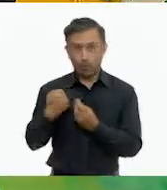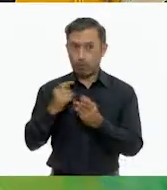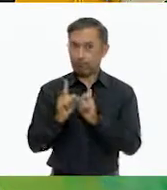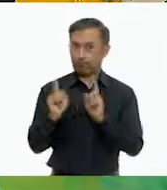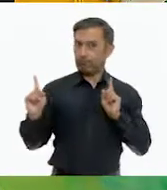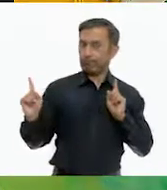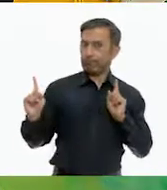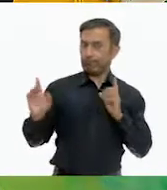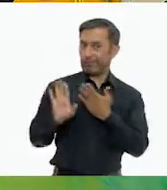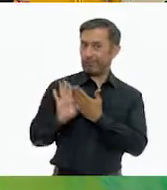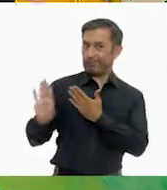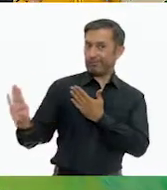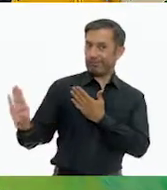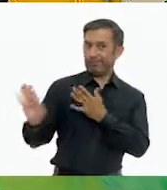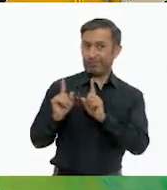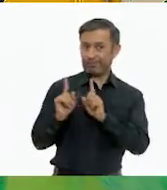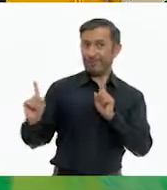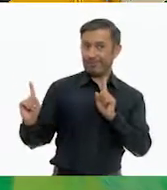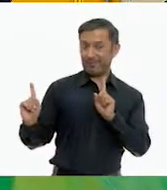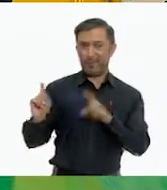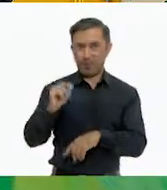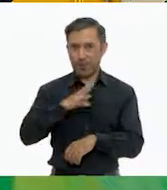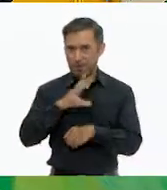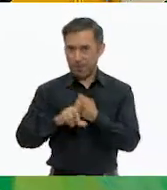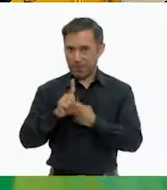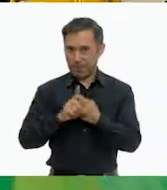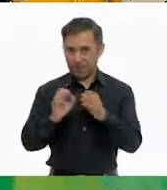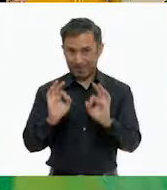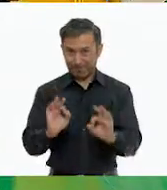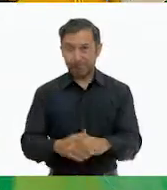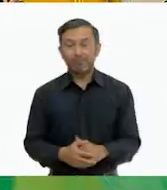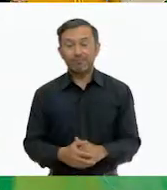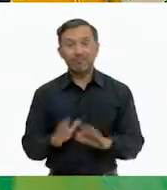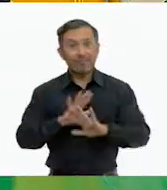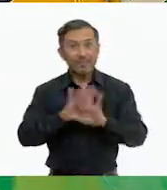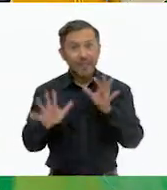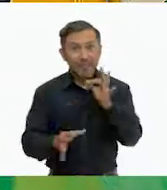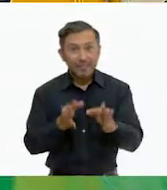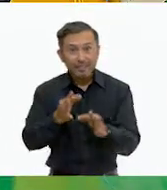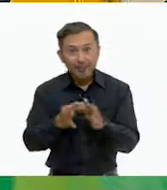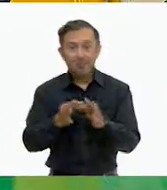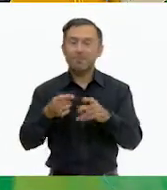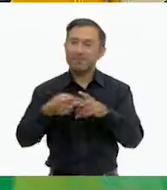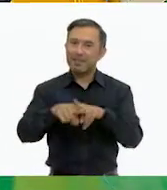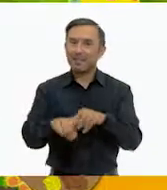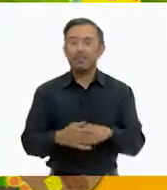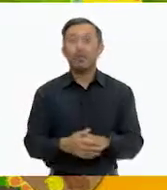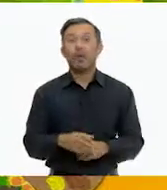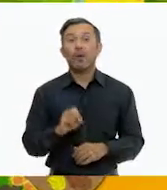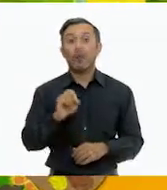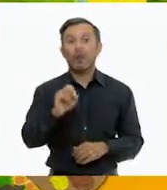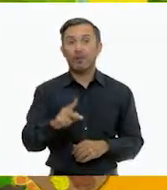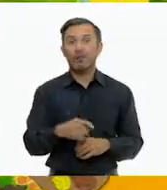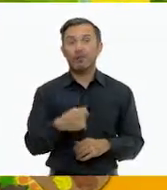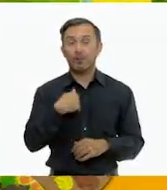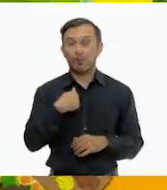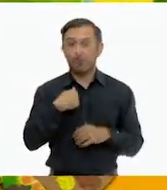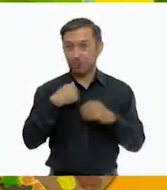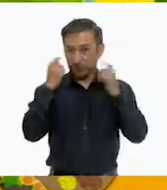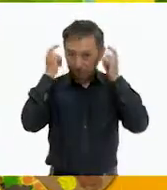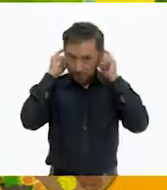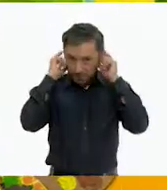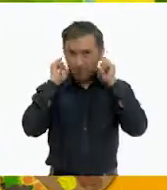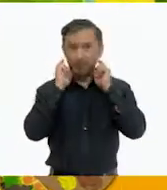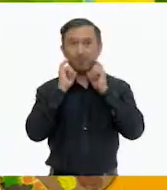distancia para que no haya ningún problema. Y ahora sí, listas y listos para comenzar. Muy bien, voy a quitarme mi